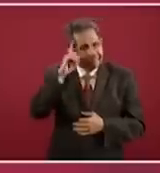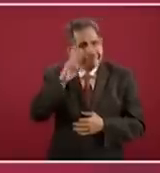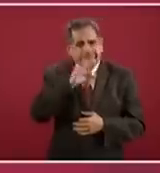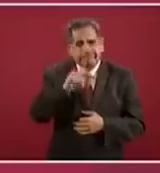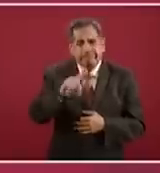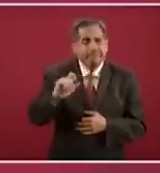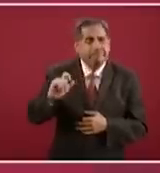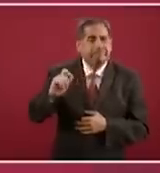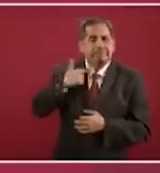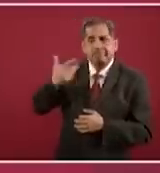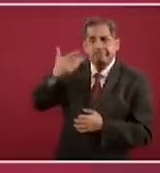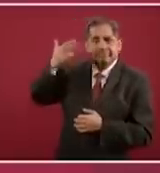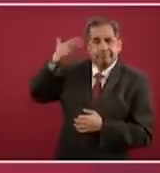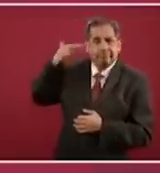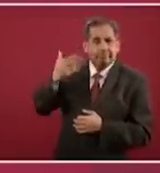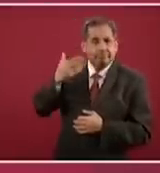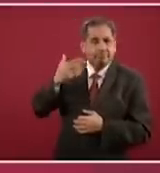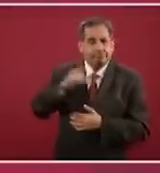de la aplicación de la ley.